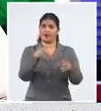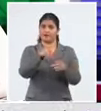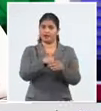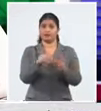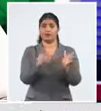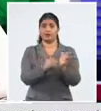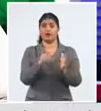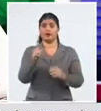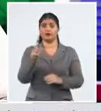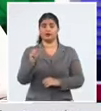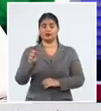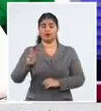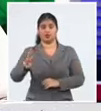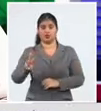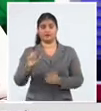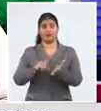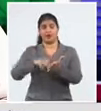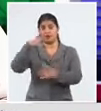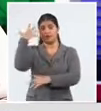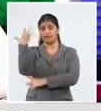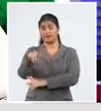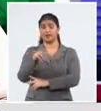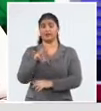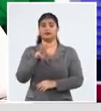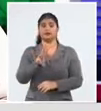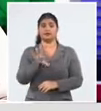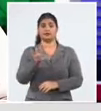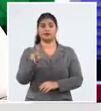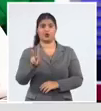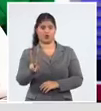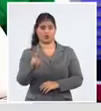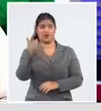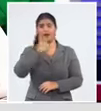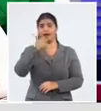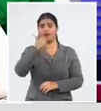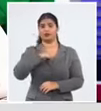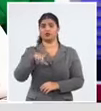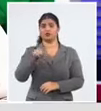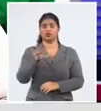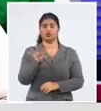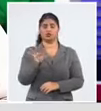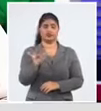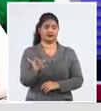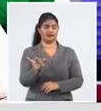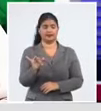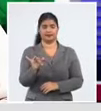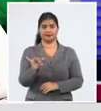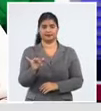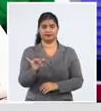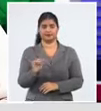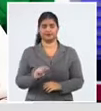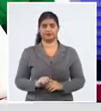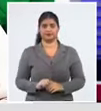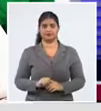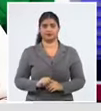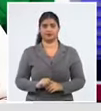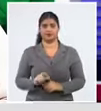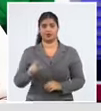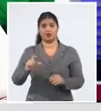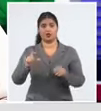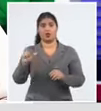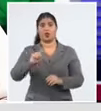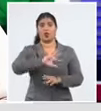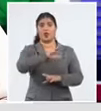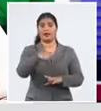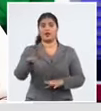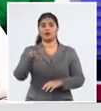1.103, en Palmira 352, en Abreu 187, en Cumanayagua 148,